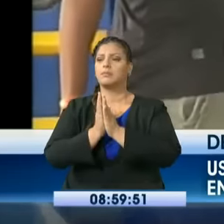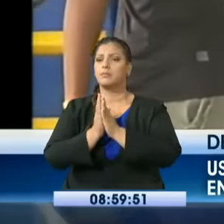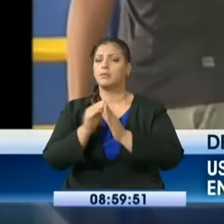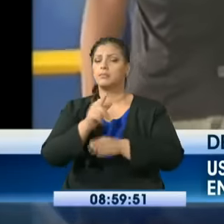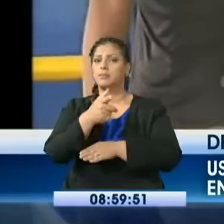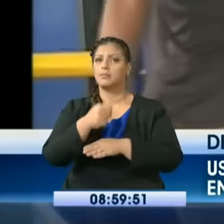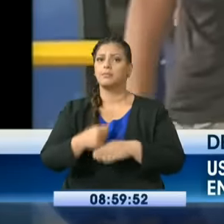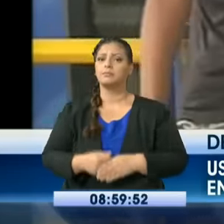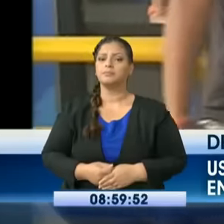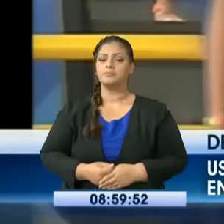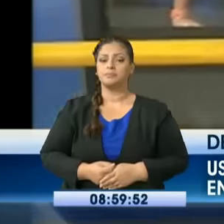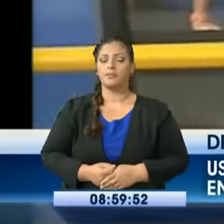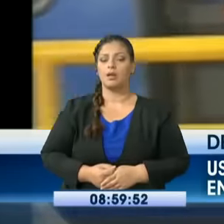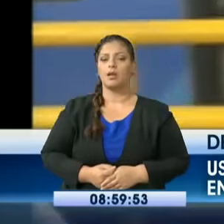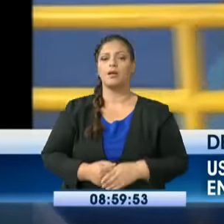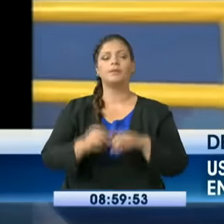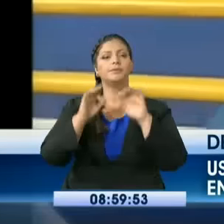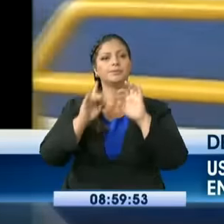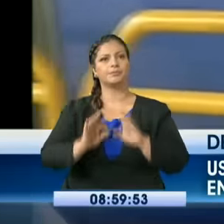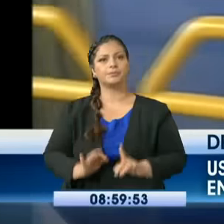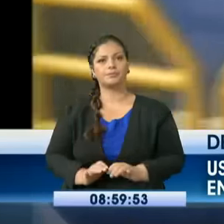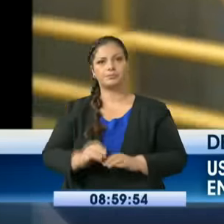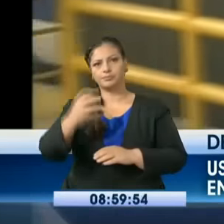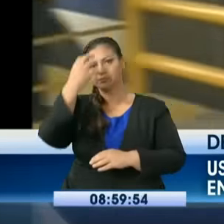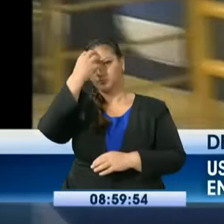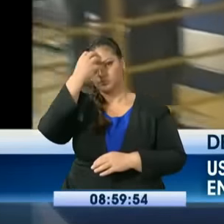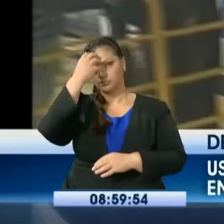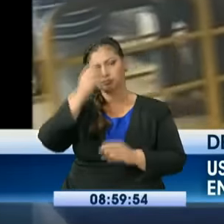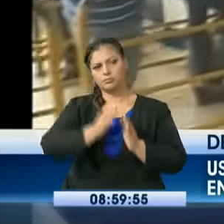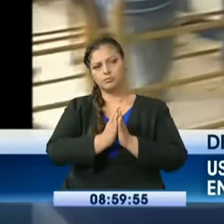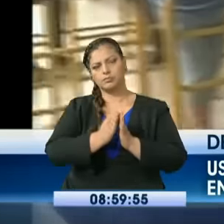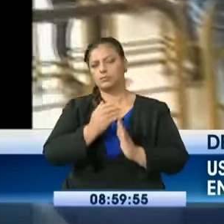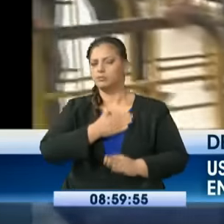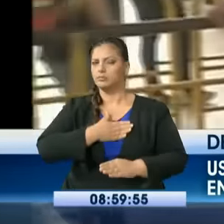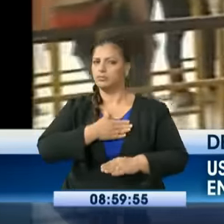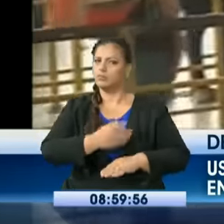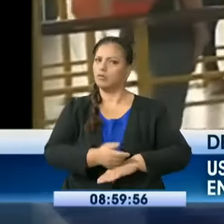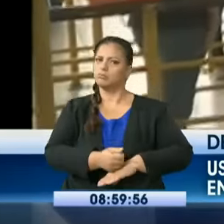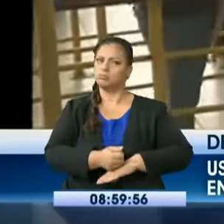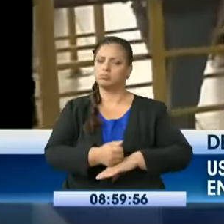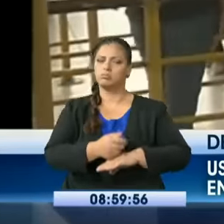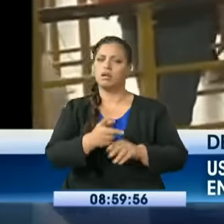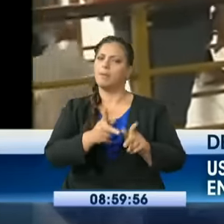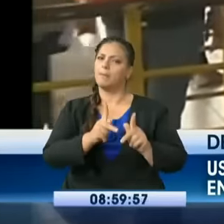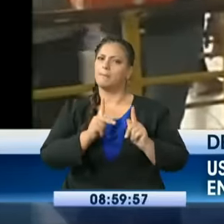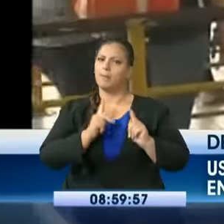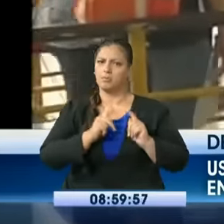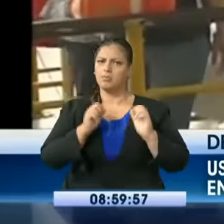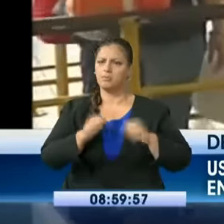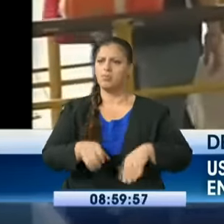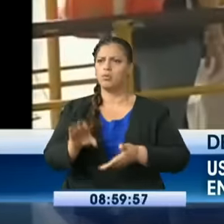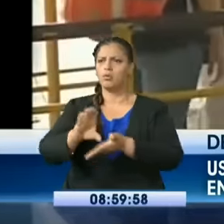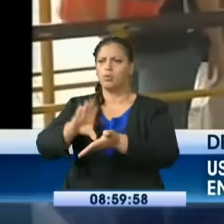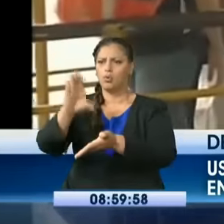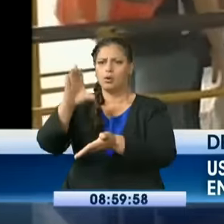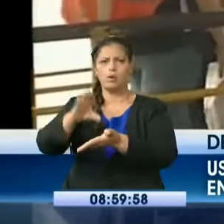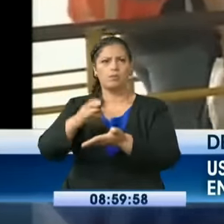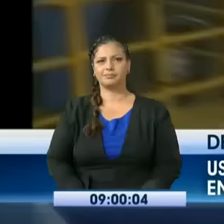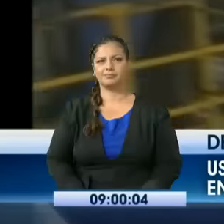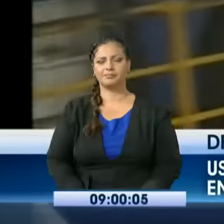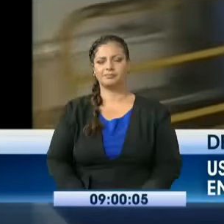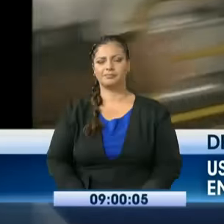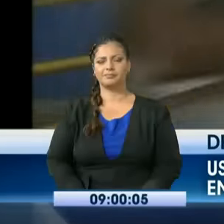hemos realizado con la Subsecretaría de Educación, tengamos la autorización para ingresar también a ciertos colegios